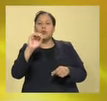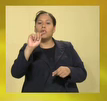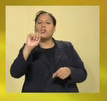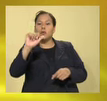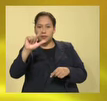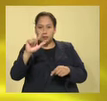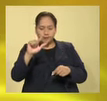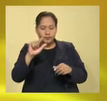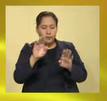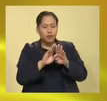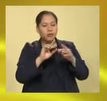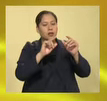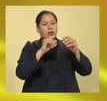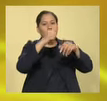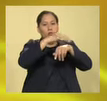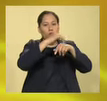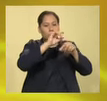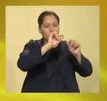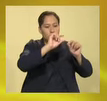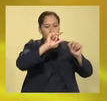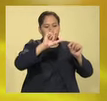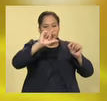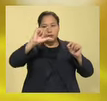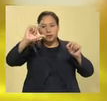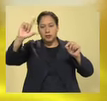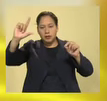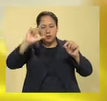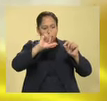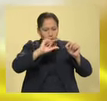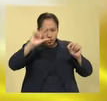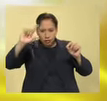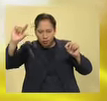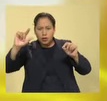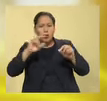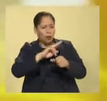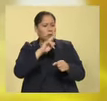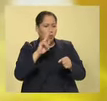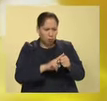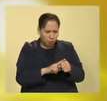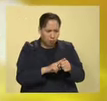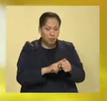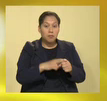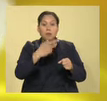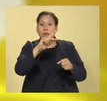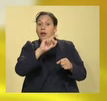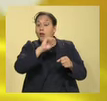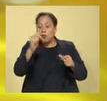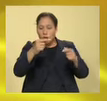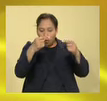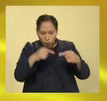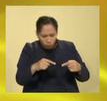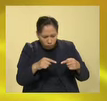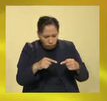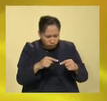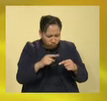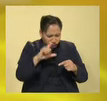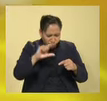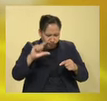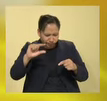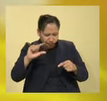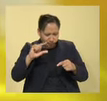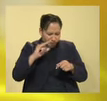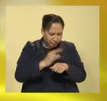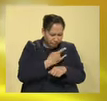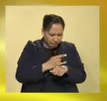Hay valores o rangos normales para el CO2 total, y ahí ves que encontramos alteración. Tomamos